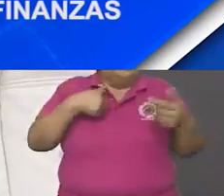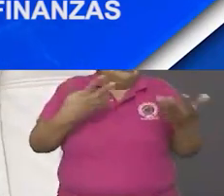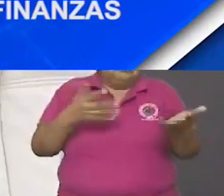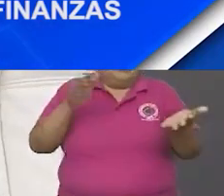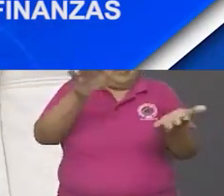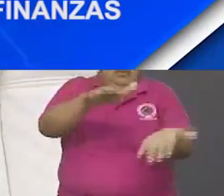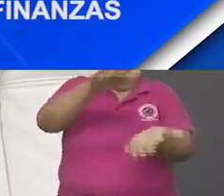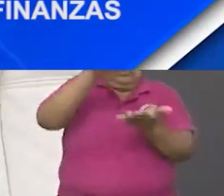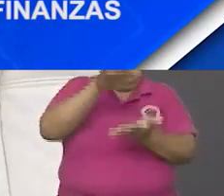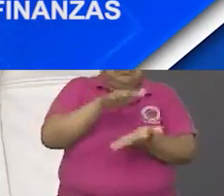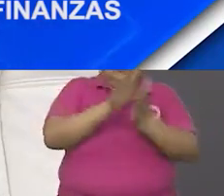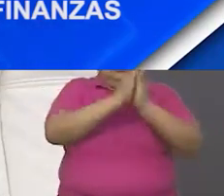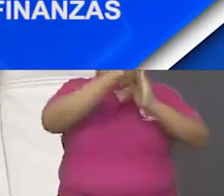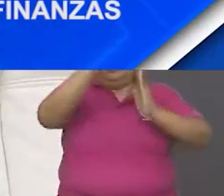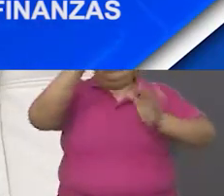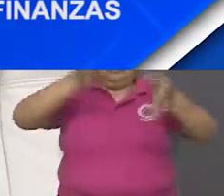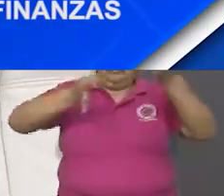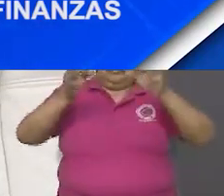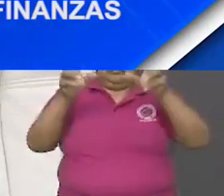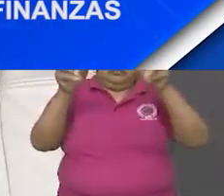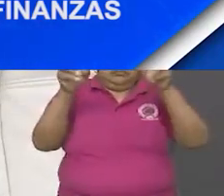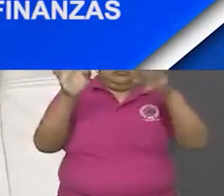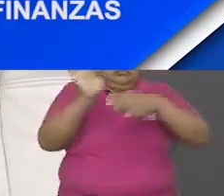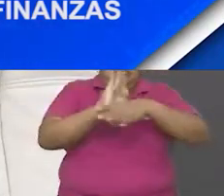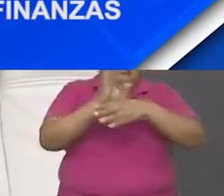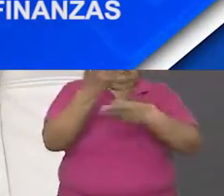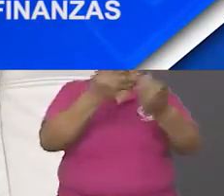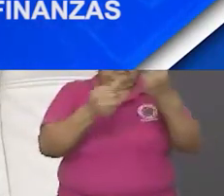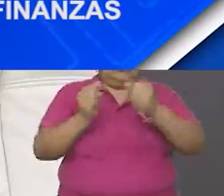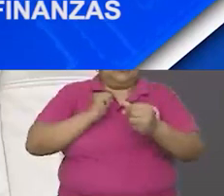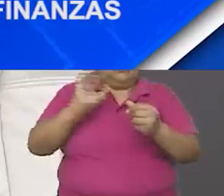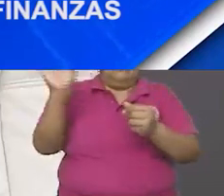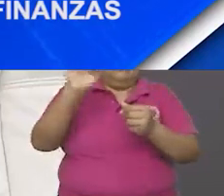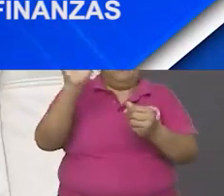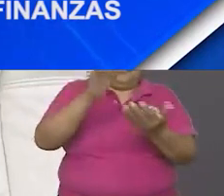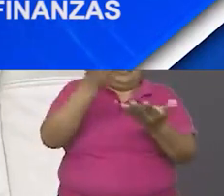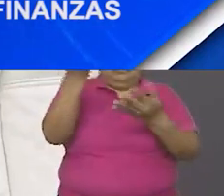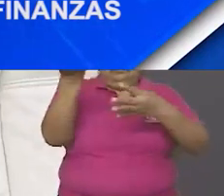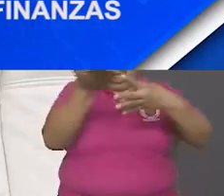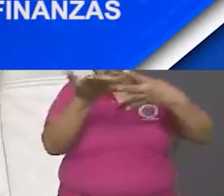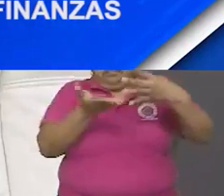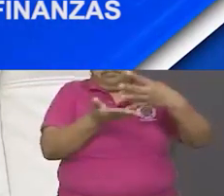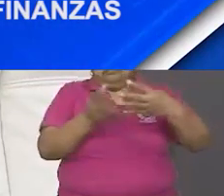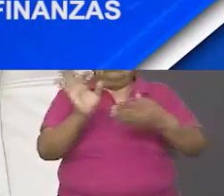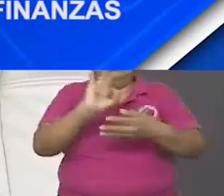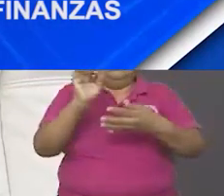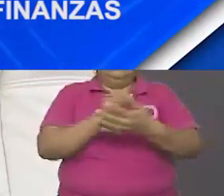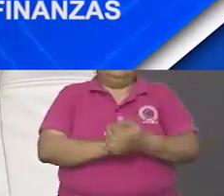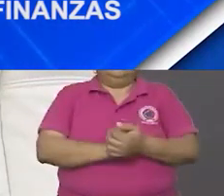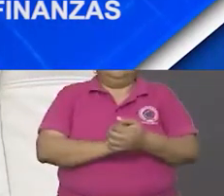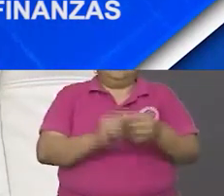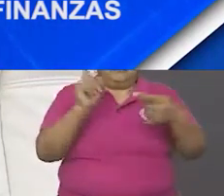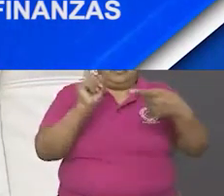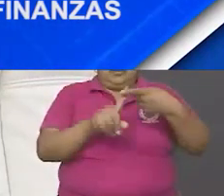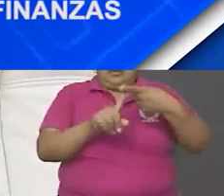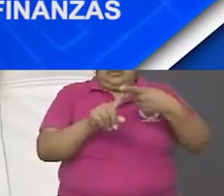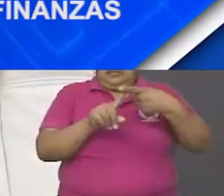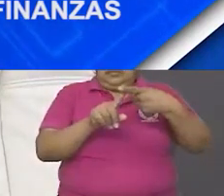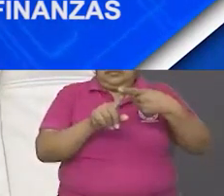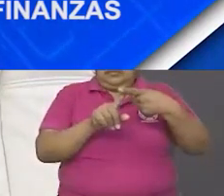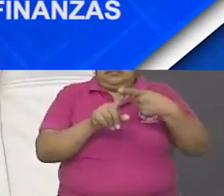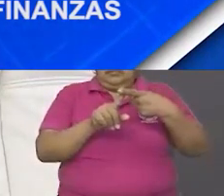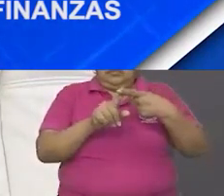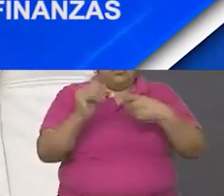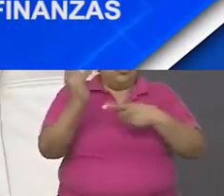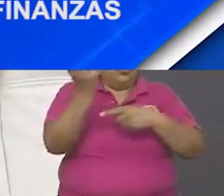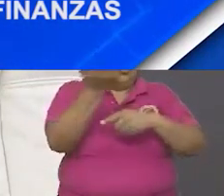digesto jurídico nicaragüense de la materia de banca y finanzas quedó conformado de la siguiente manera. 1.